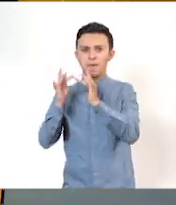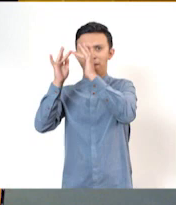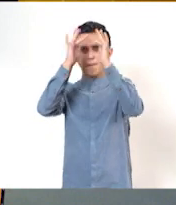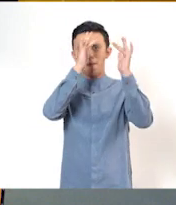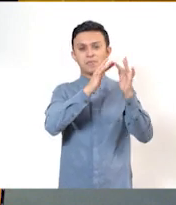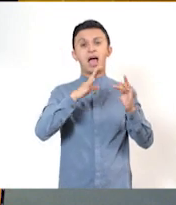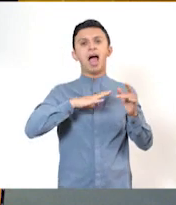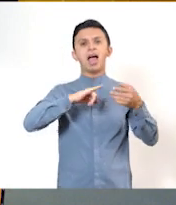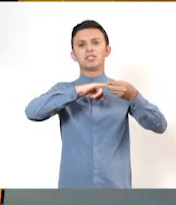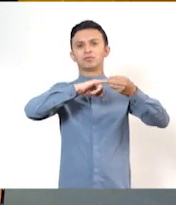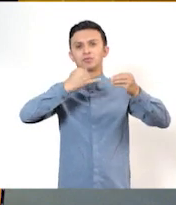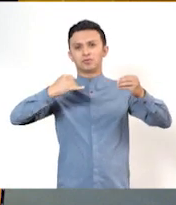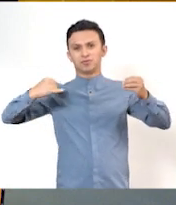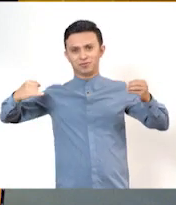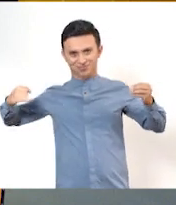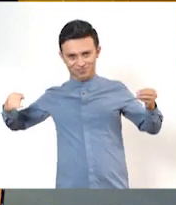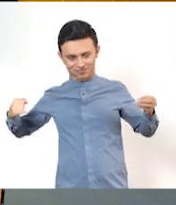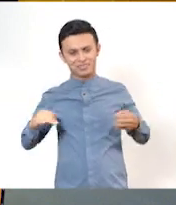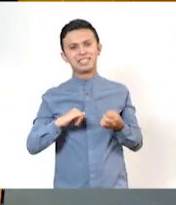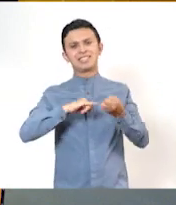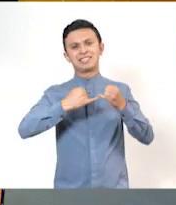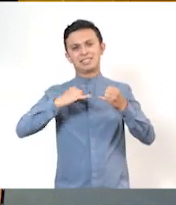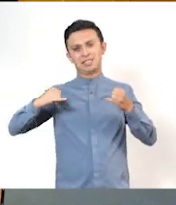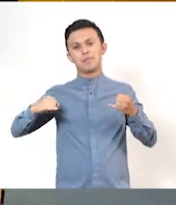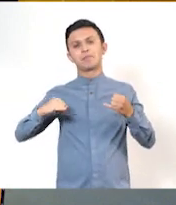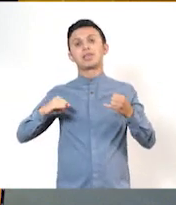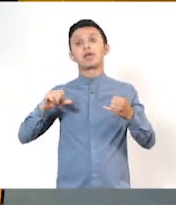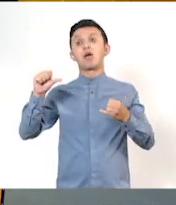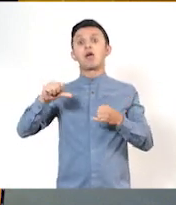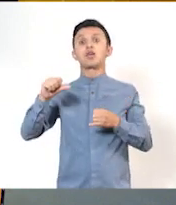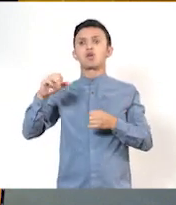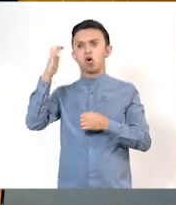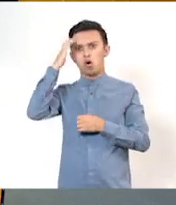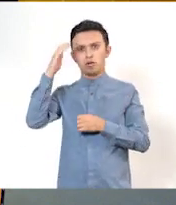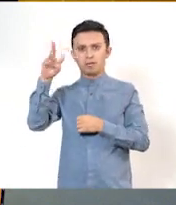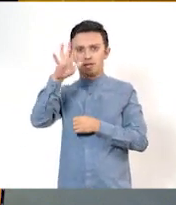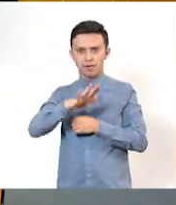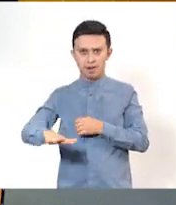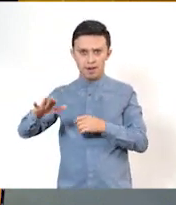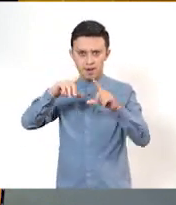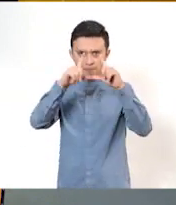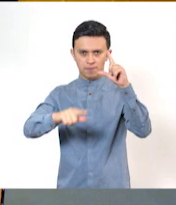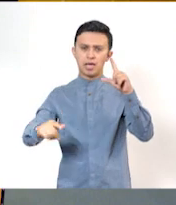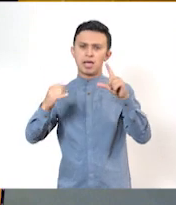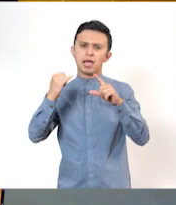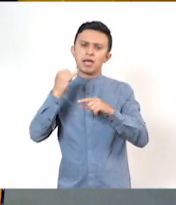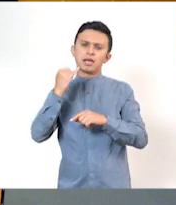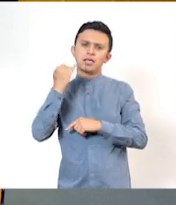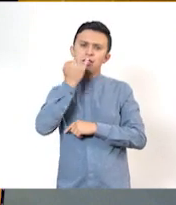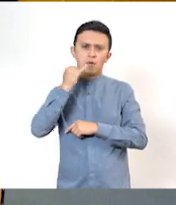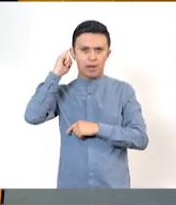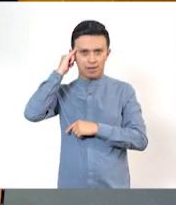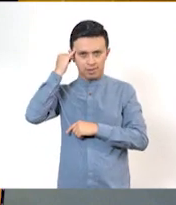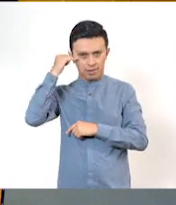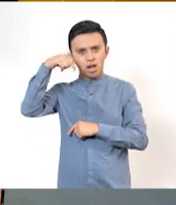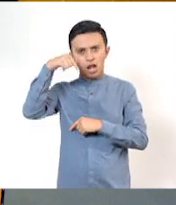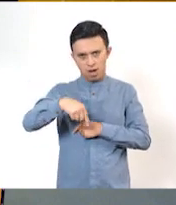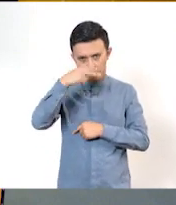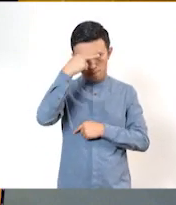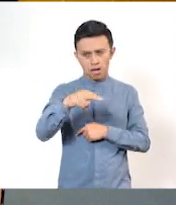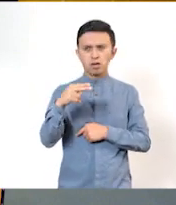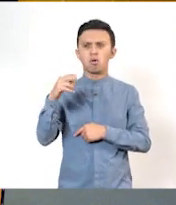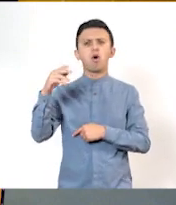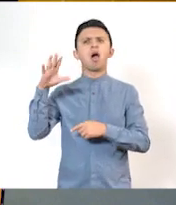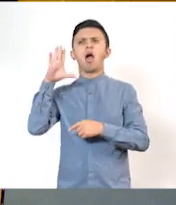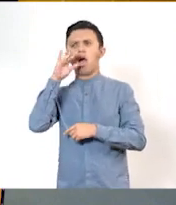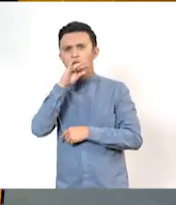traigo un estambre y vamos a ir conociendo palabras de lenguas originarias del país o indígenas, africanas y